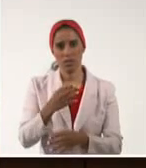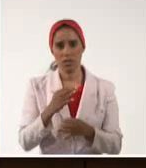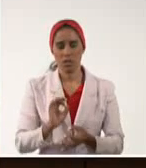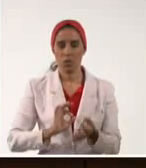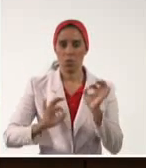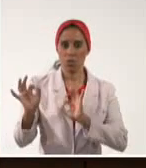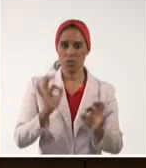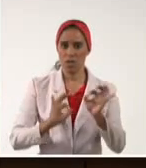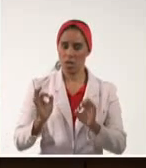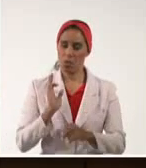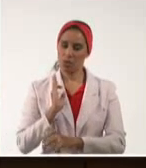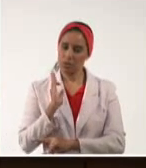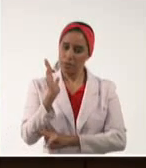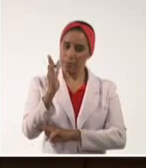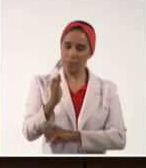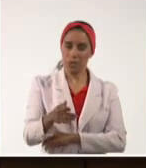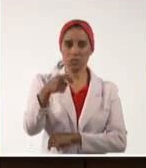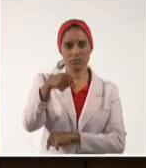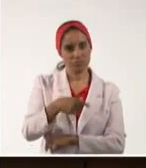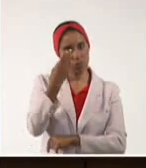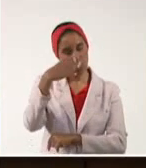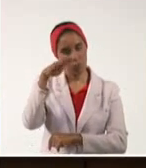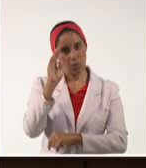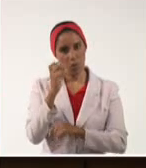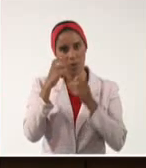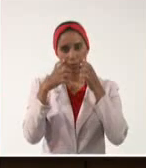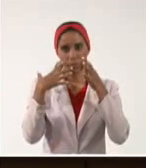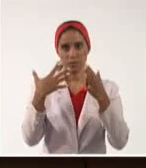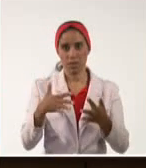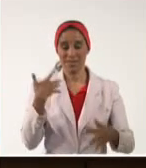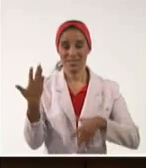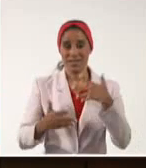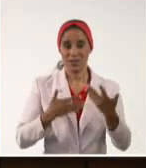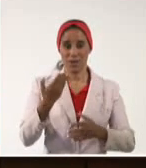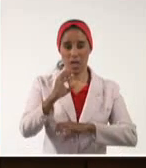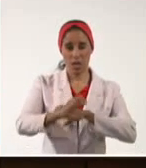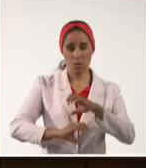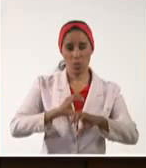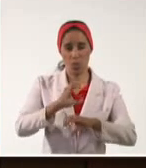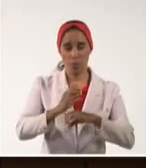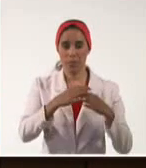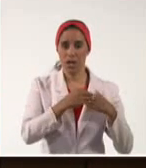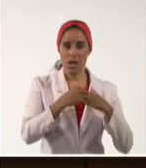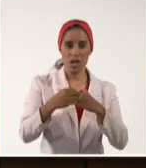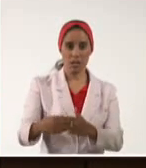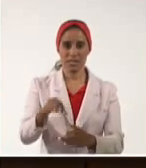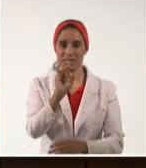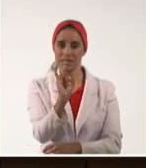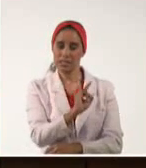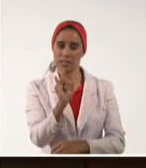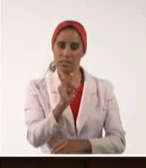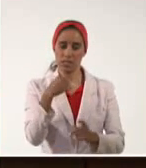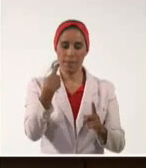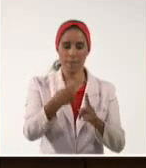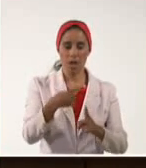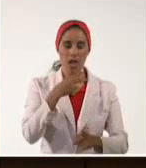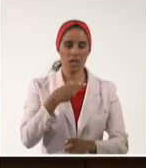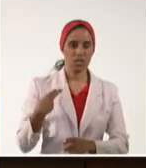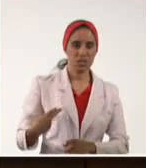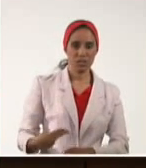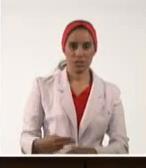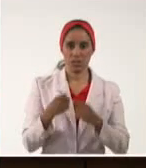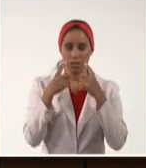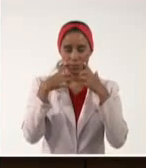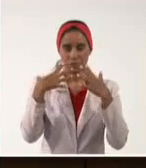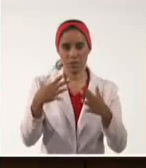y respeto hacia Cuba. La recién celebrada cumbre de líderes del Grupo de los 77 y China, en los marcos de la conferencia de